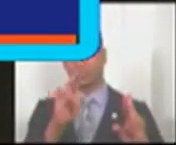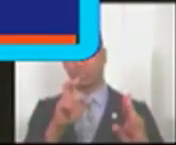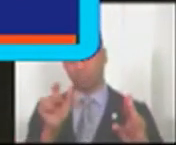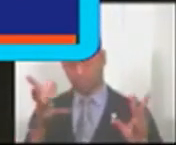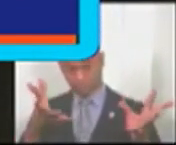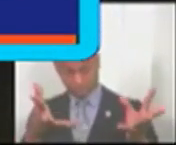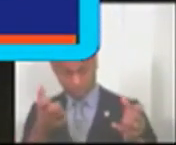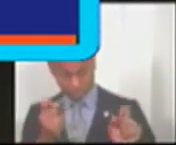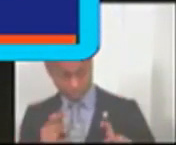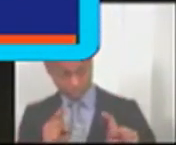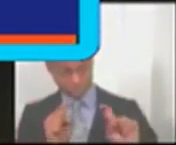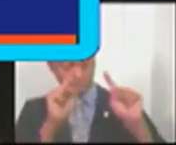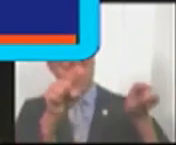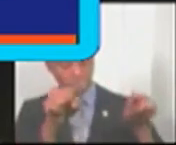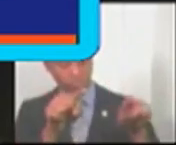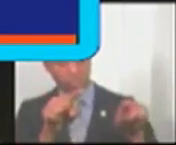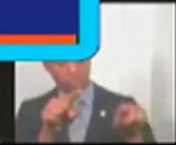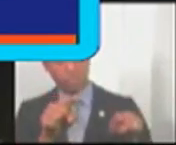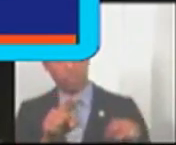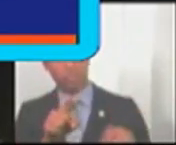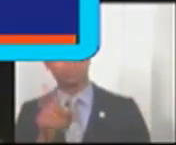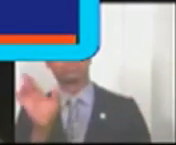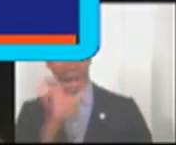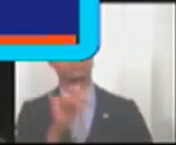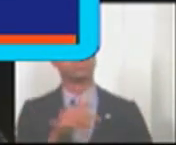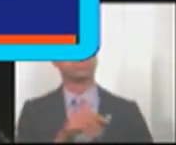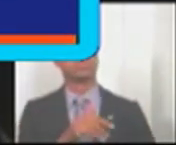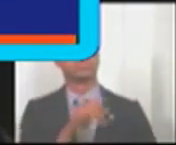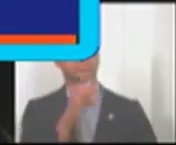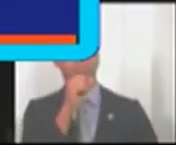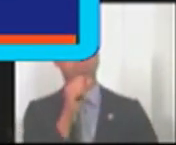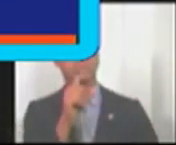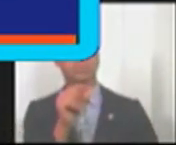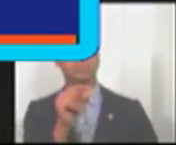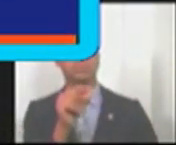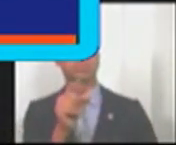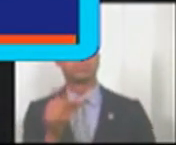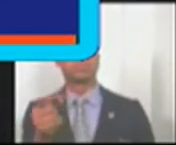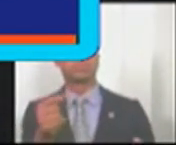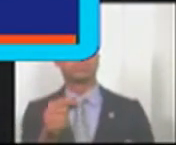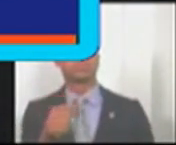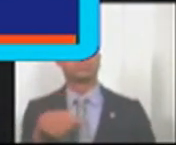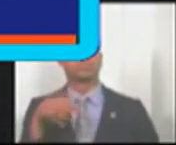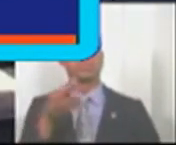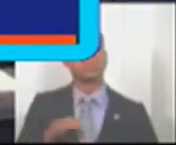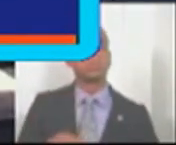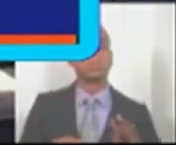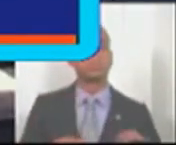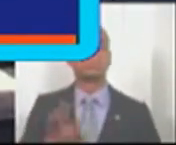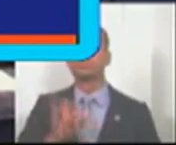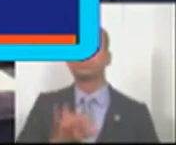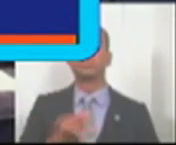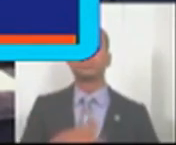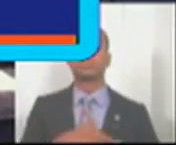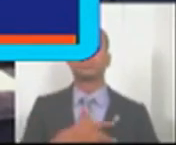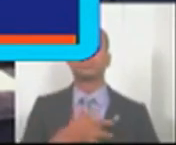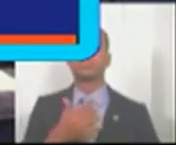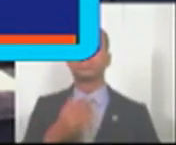la cumbre como si tuviera 20 años, suba como si tuviera 80.